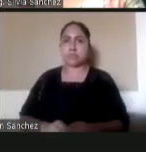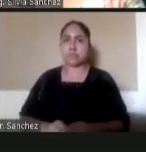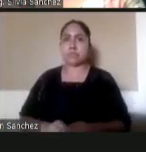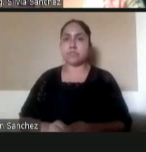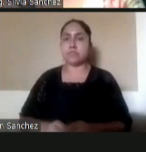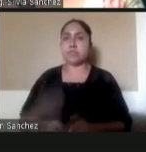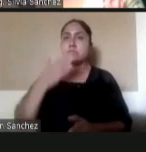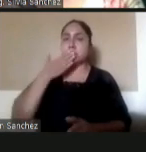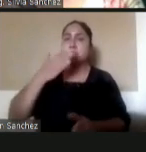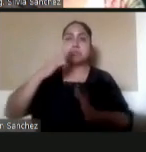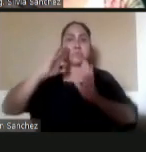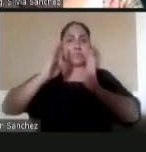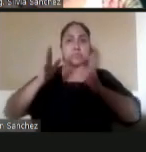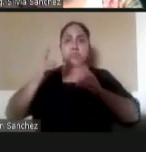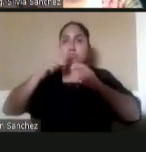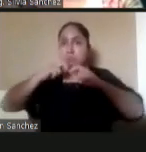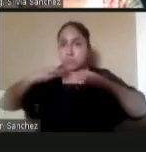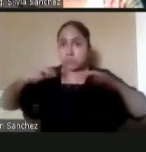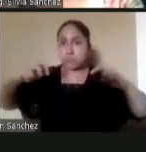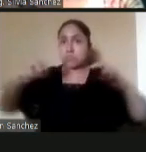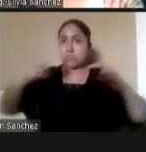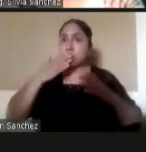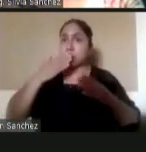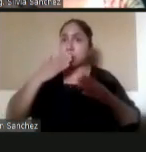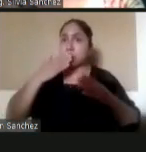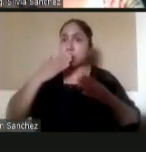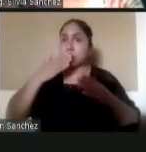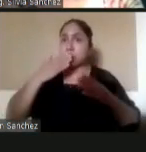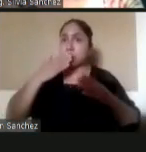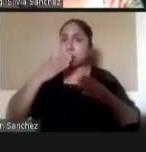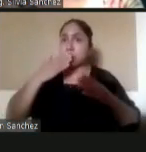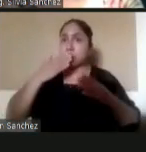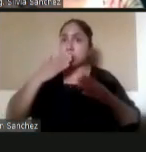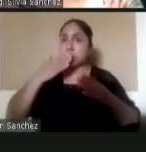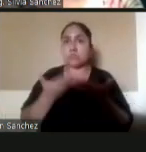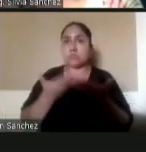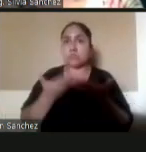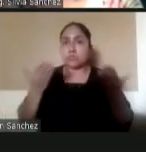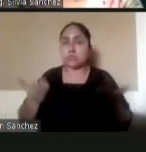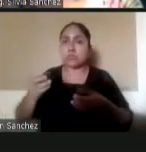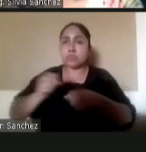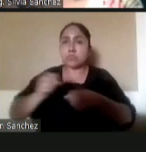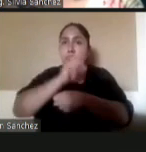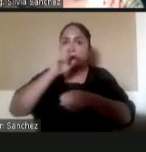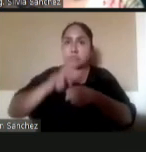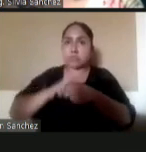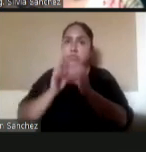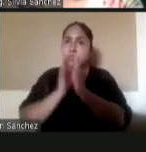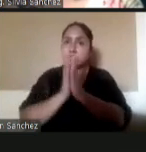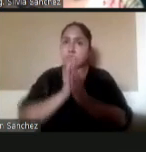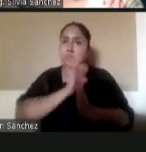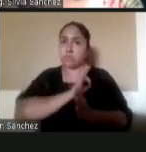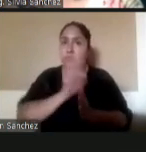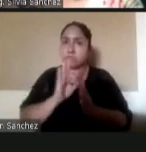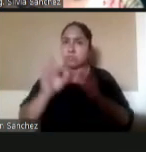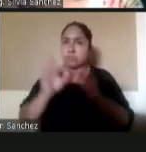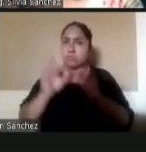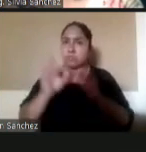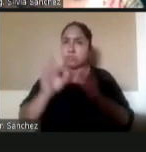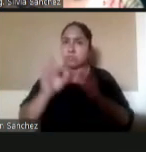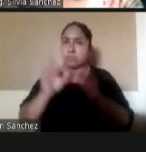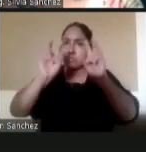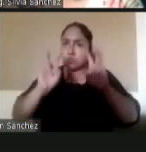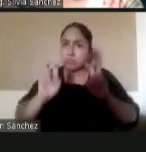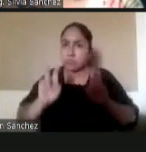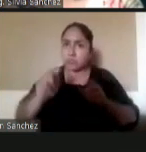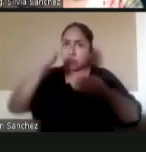los acuerdos que en la misma se tomen. Señor secretario, favor de dar a conocer los asuntos a tratar en esta sesión dando lectura al orden del